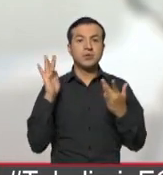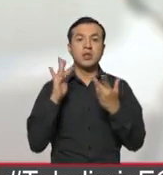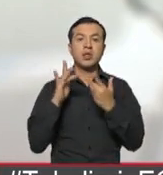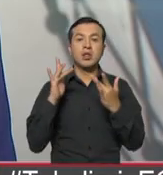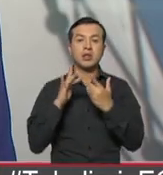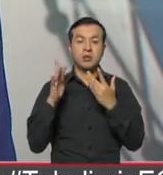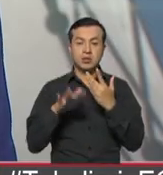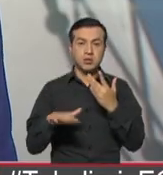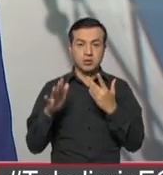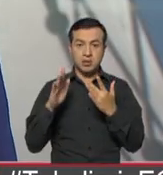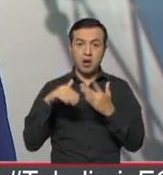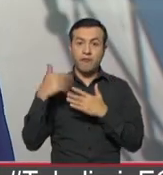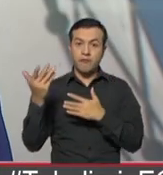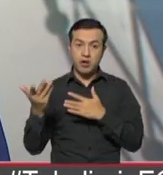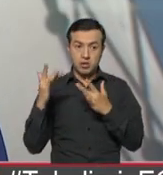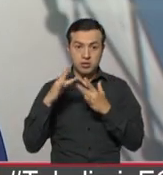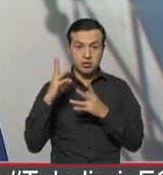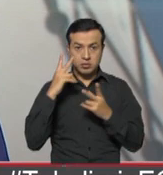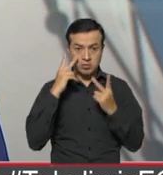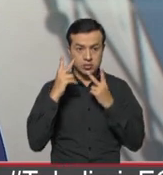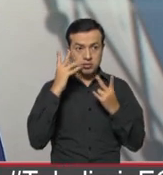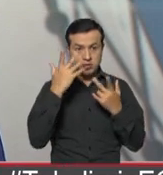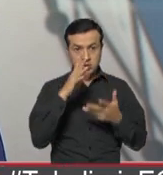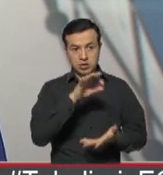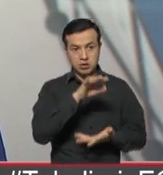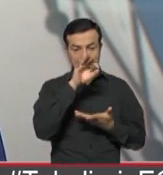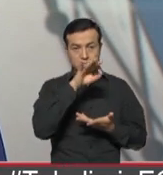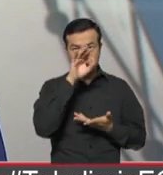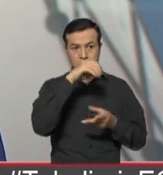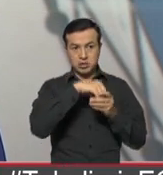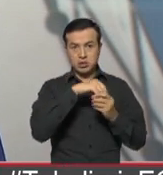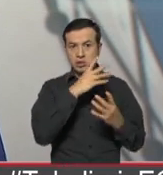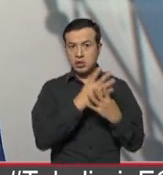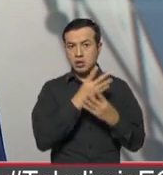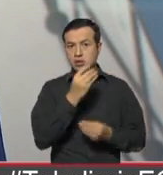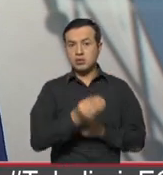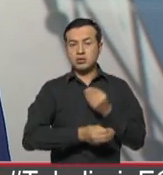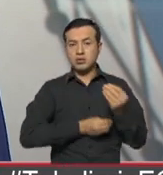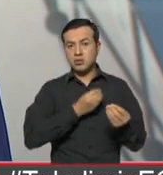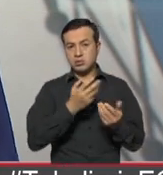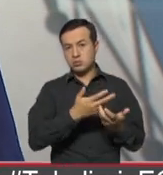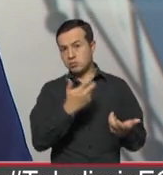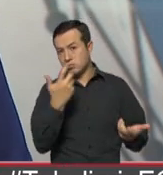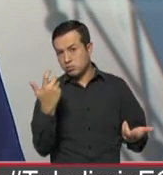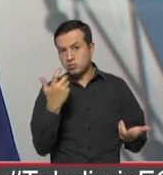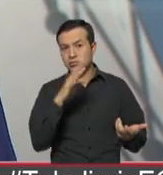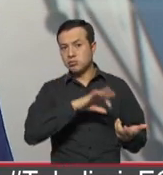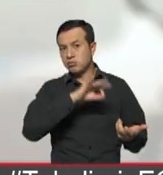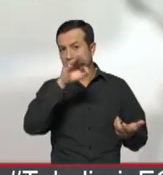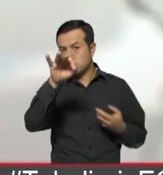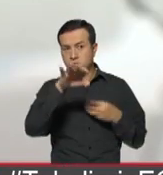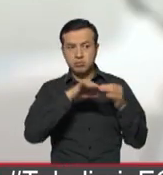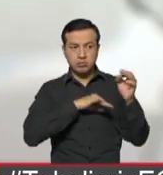con se los identifica y luego, ¿qué pasa? Si ya están al interior de la cárcel, ¿cómo se los aísla, se los traslada?